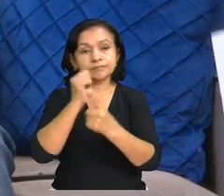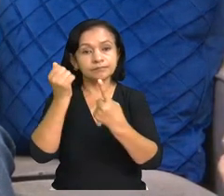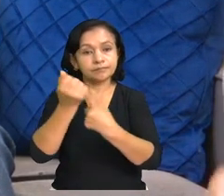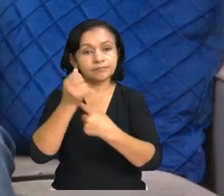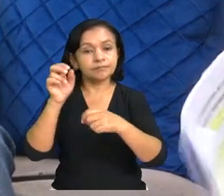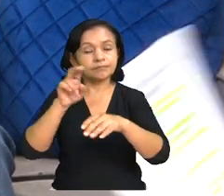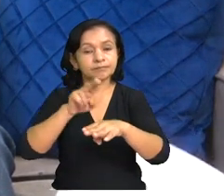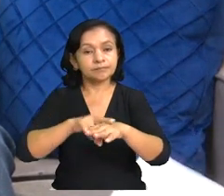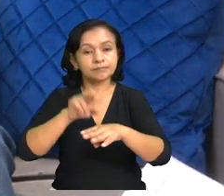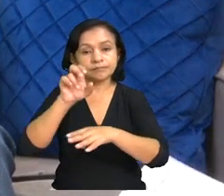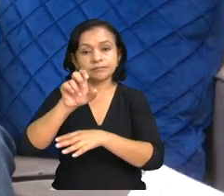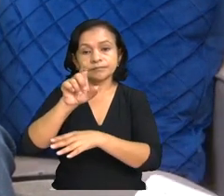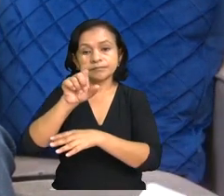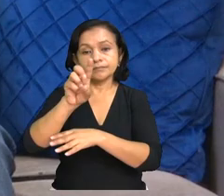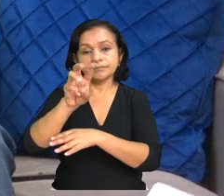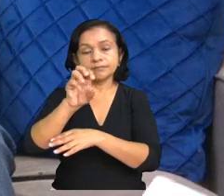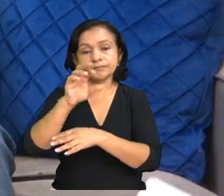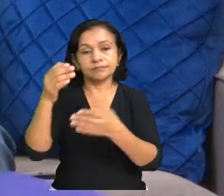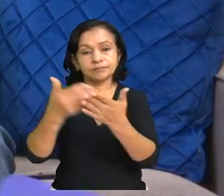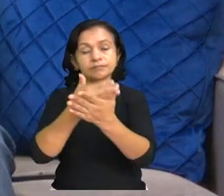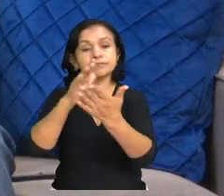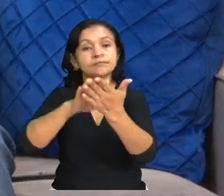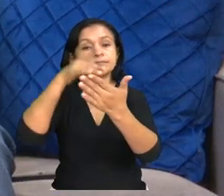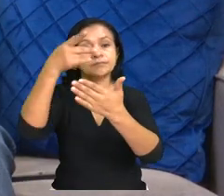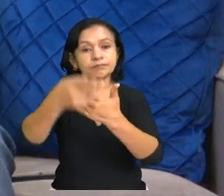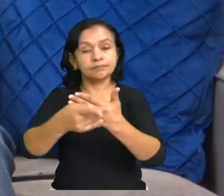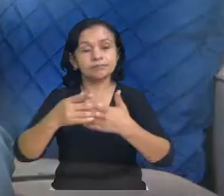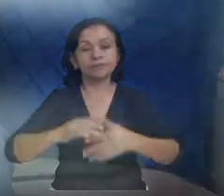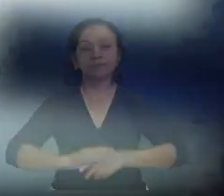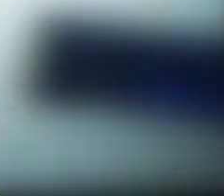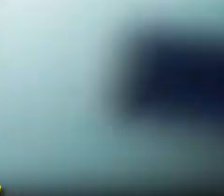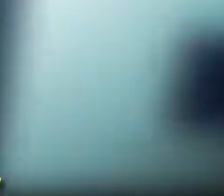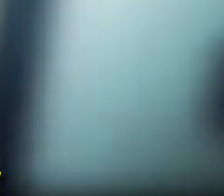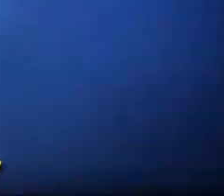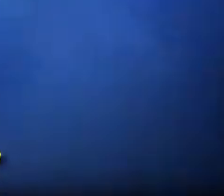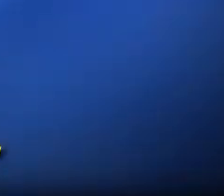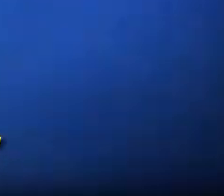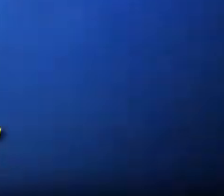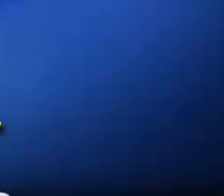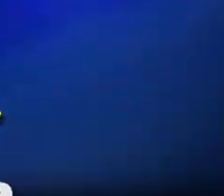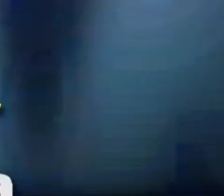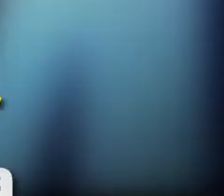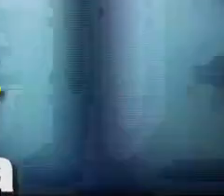canal de la Asamblea Nacional. Estuvo con ustedes Elmer Marzi y les esperamos en una nueva edición.